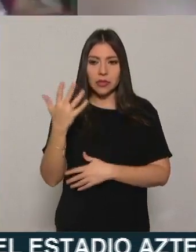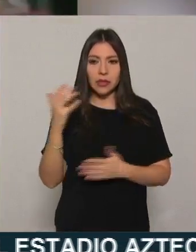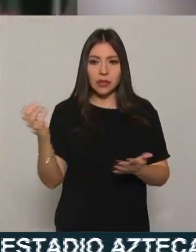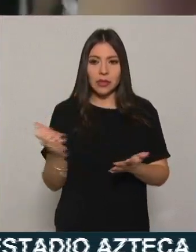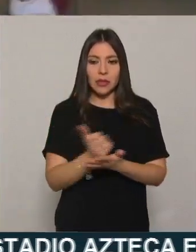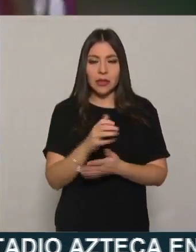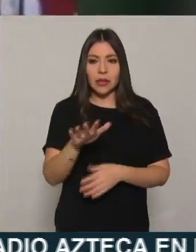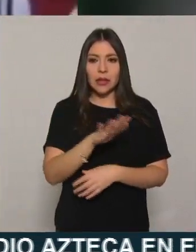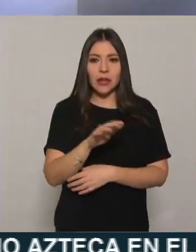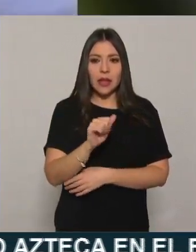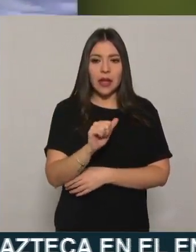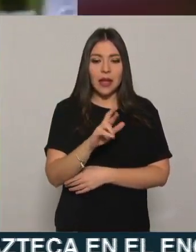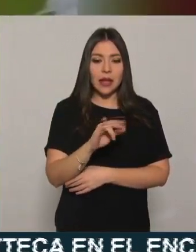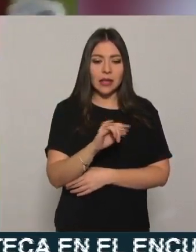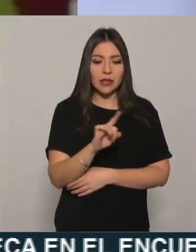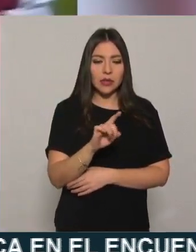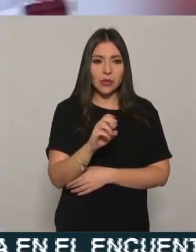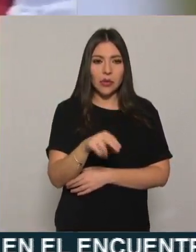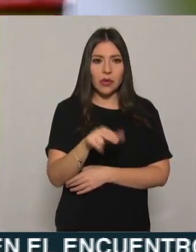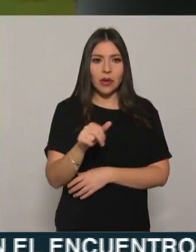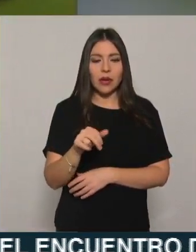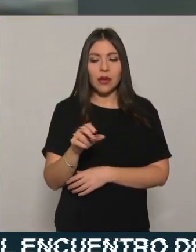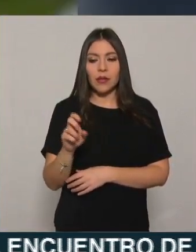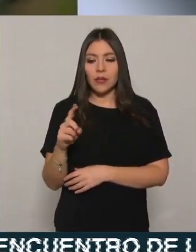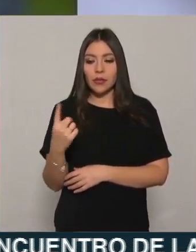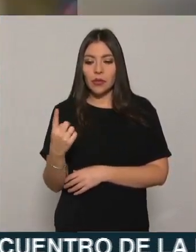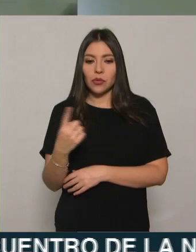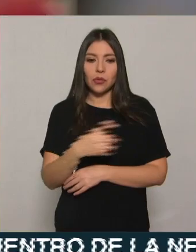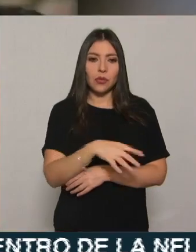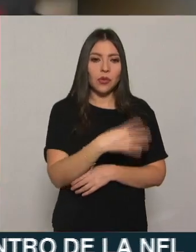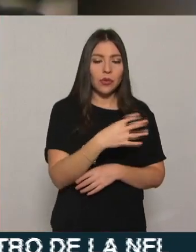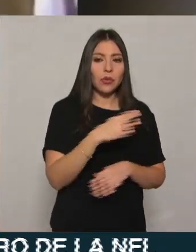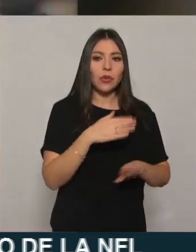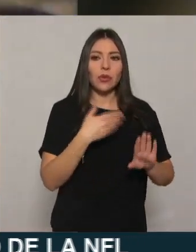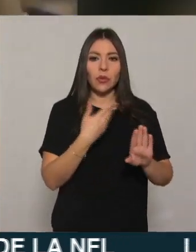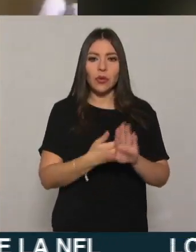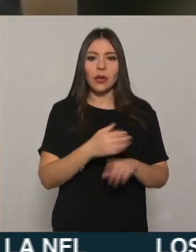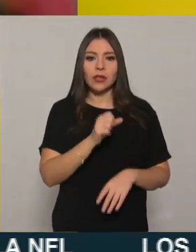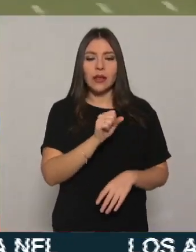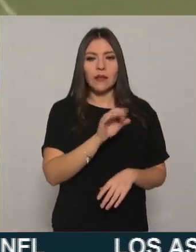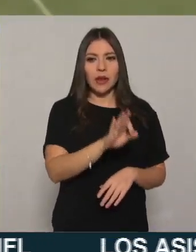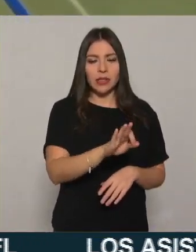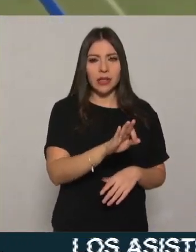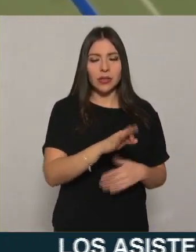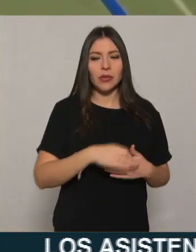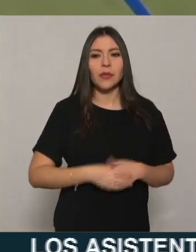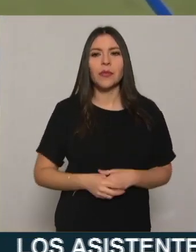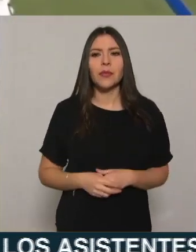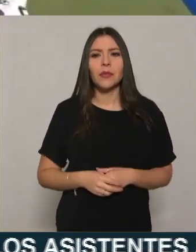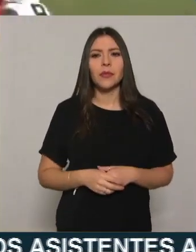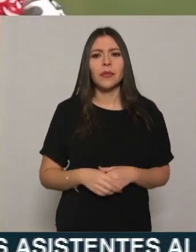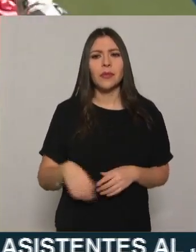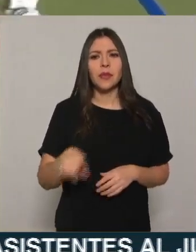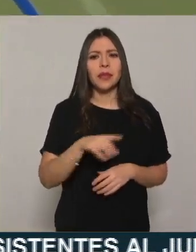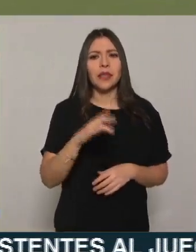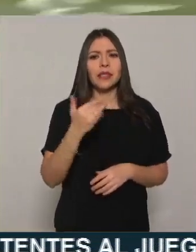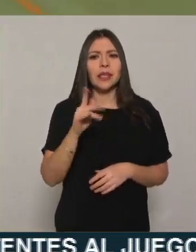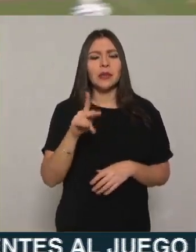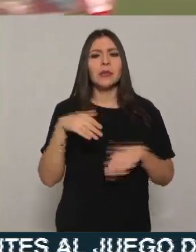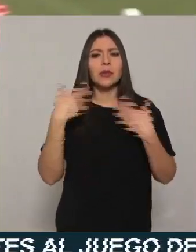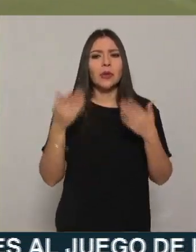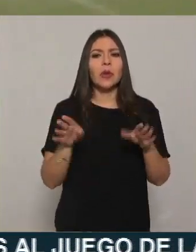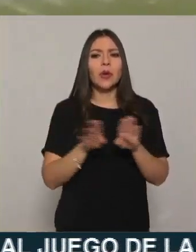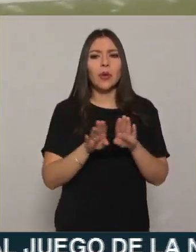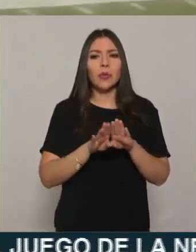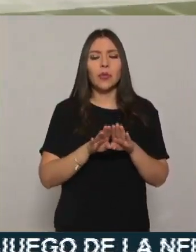los Arizona Cardinals 31-14 sobre los San Francisco 49ers. Pero ¿cómo llegan los Chiefs? Una lesión